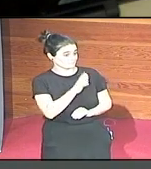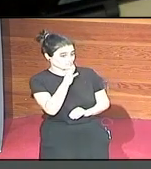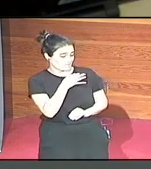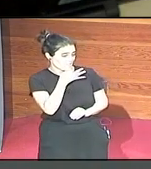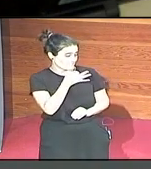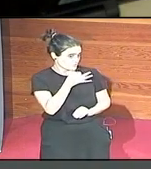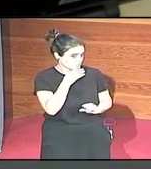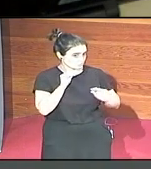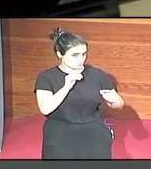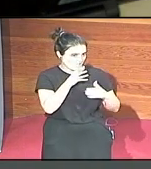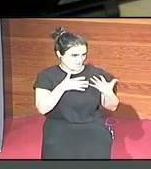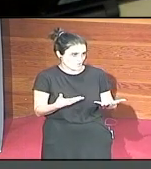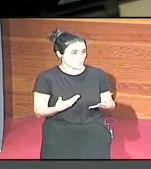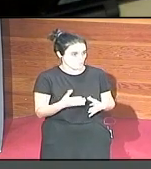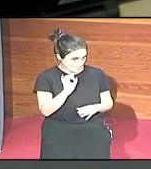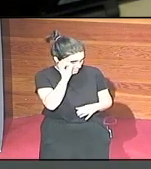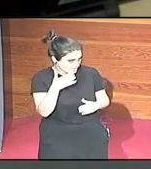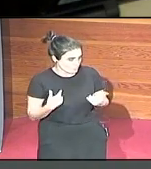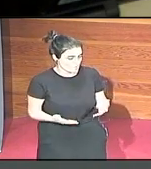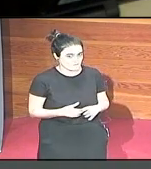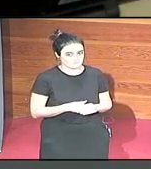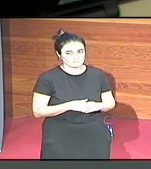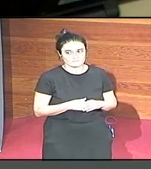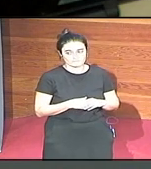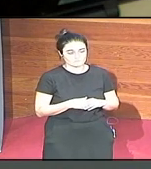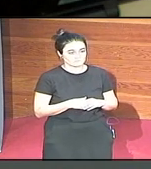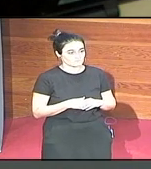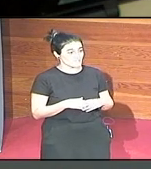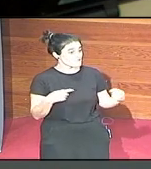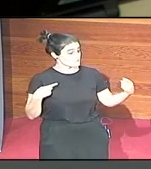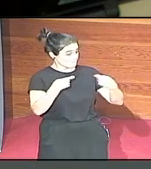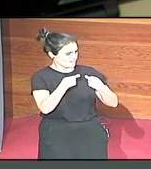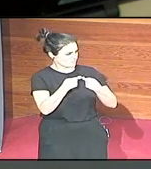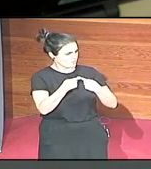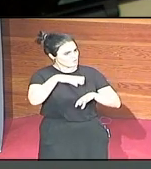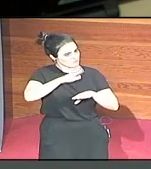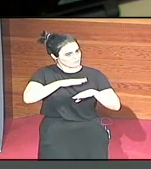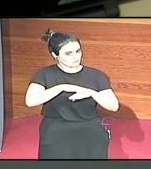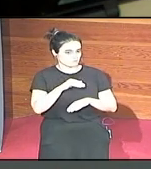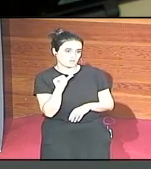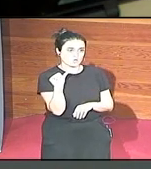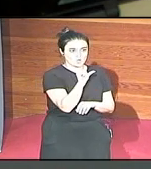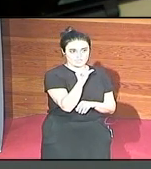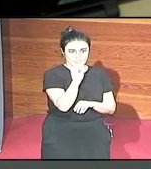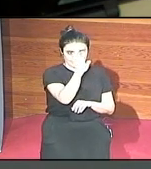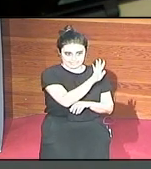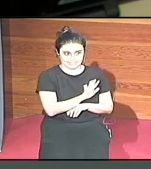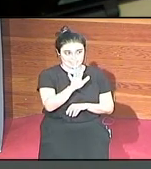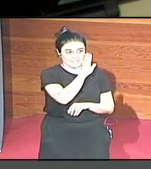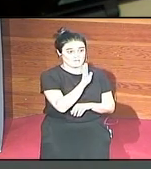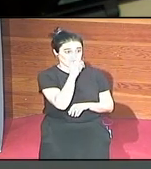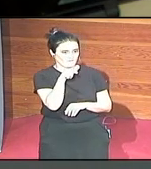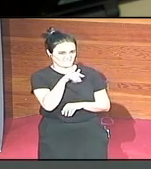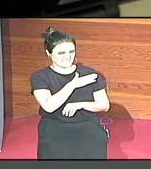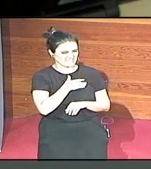siguientes. La escalada del conflicto es culpa de Occidente. de Occidente porque se empeña en armar